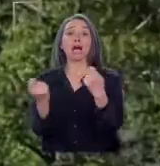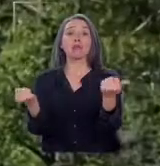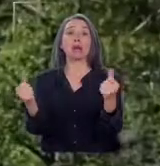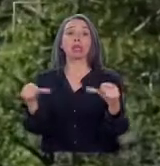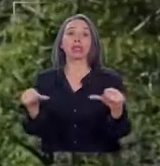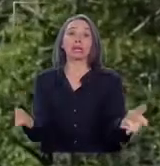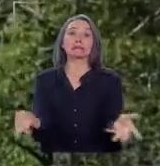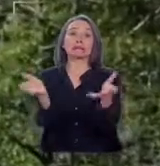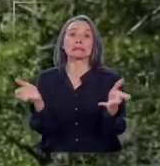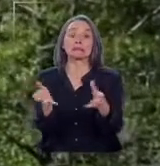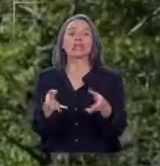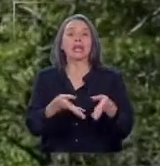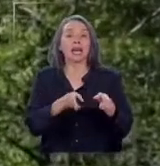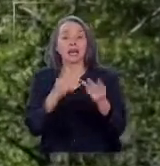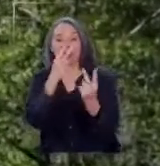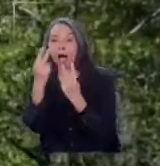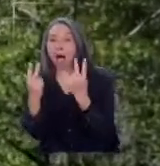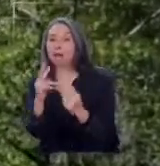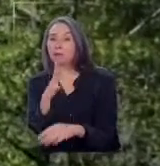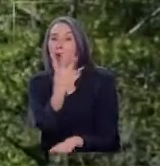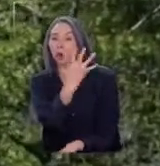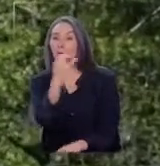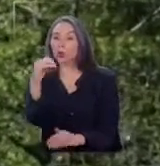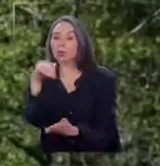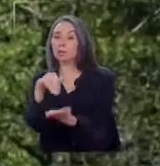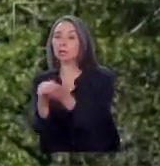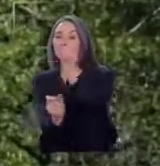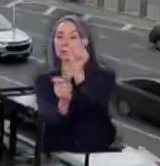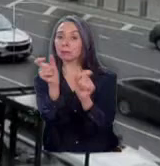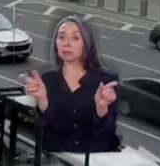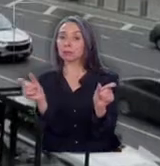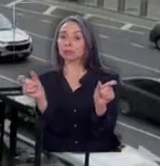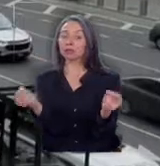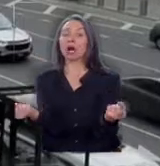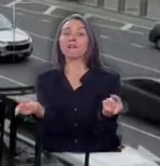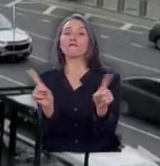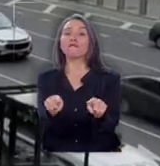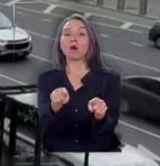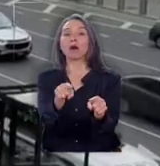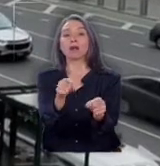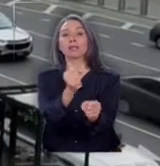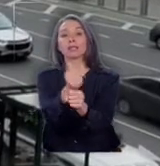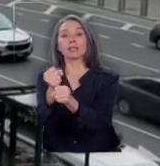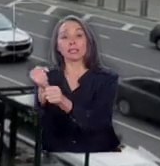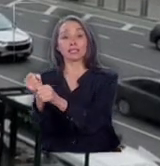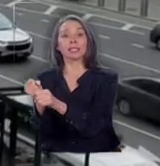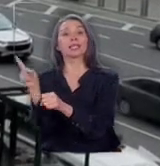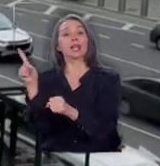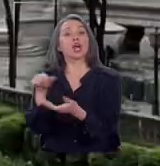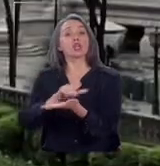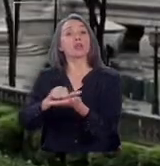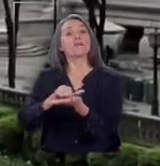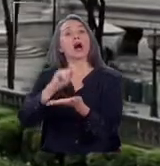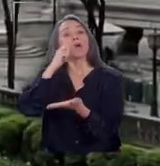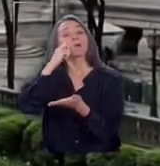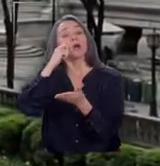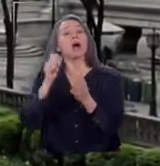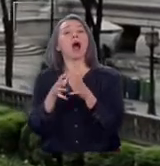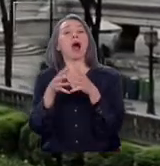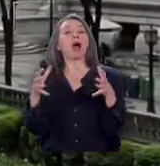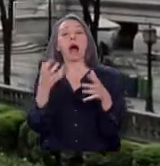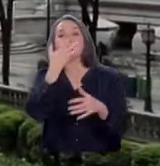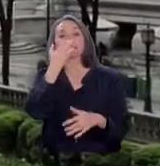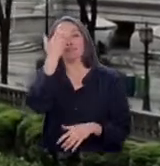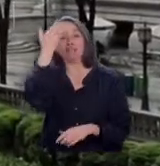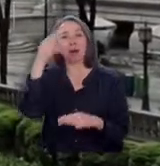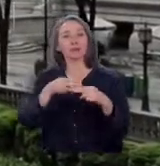económica en las calles se calcula que unas 400000 personas van a retomar sus actividades en la gran manzana la medida se aplica mientras